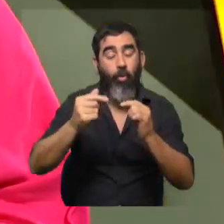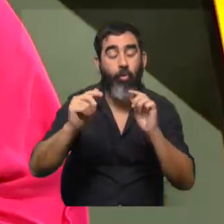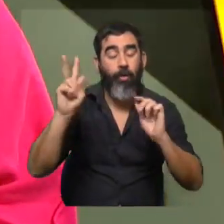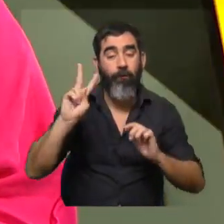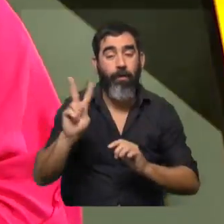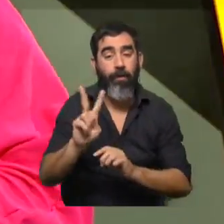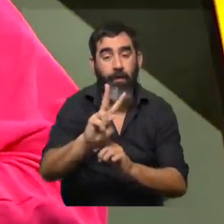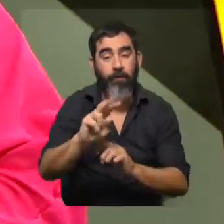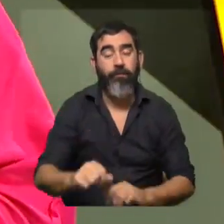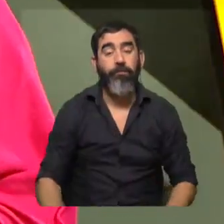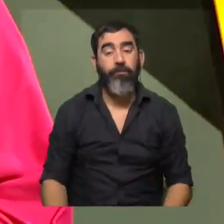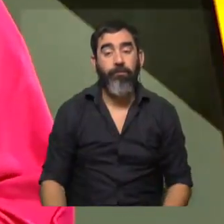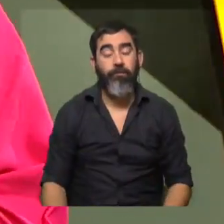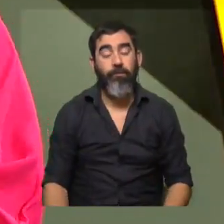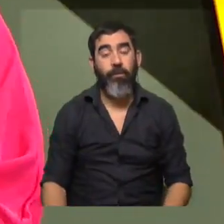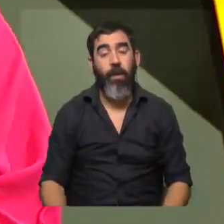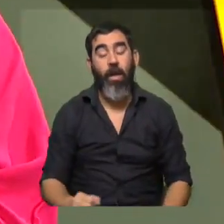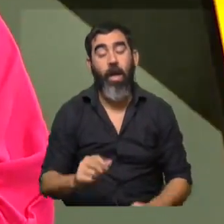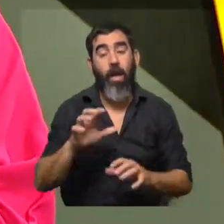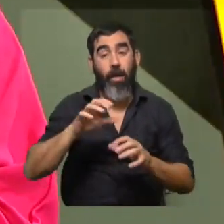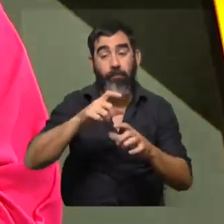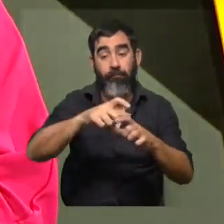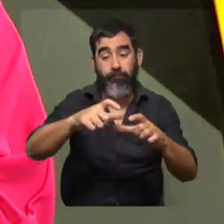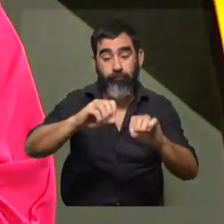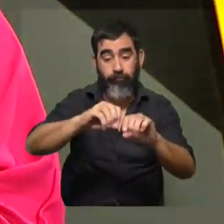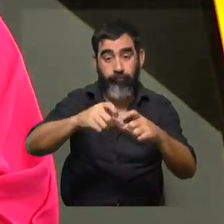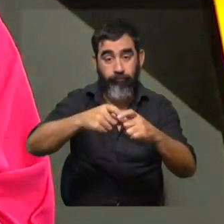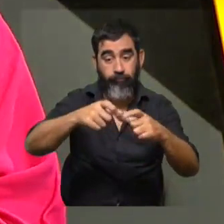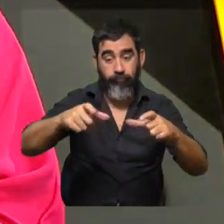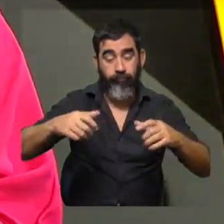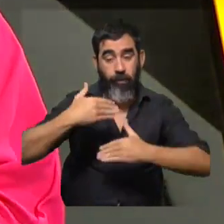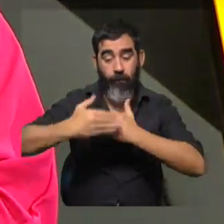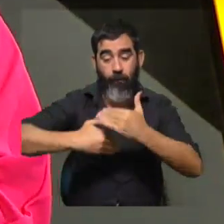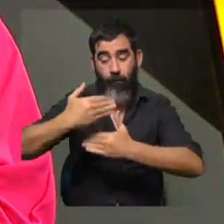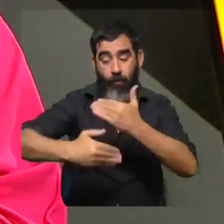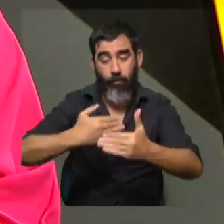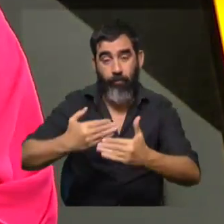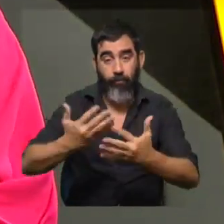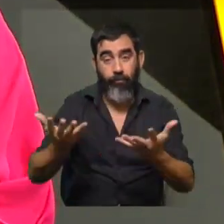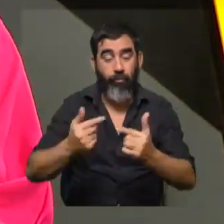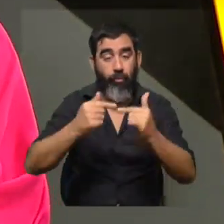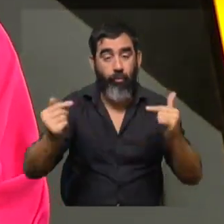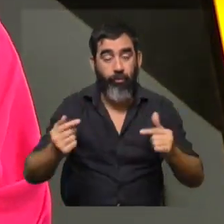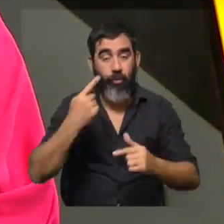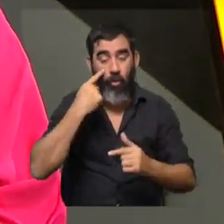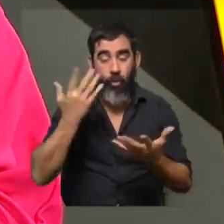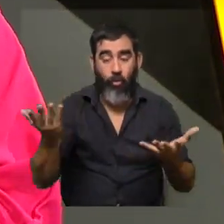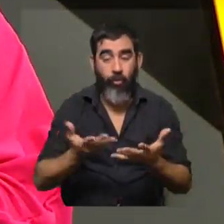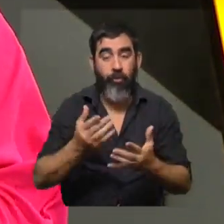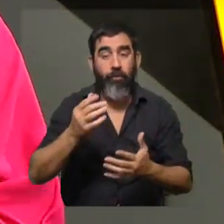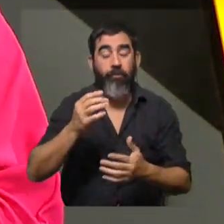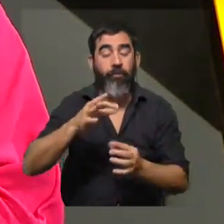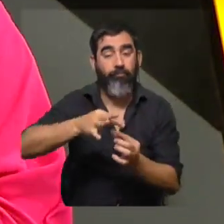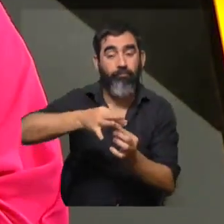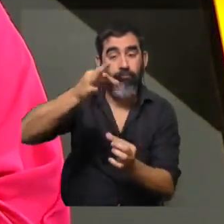vegetales. Esas algas después tomaron, bueno, las formas, fueron evolucionando para tomar las formas y los elementos que conocemos hoy, el tallo, la